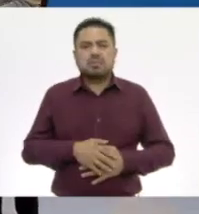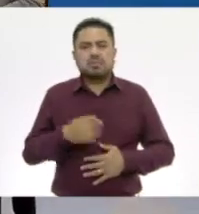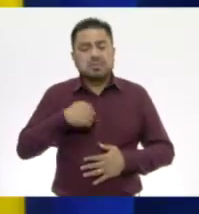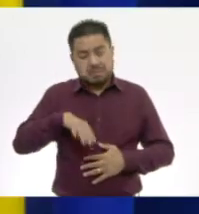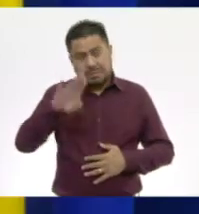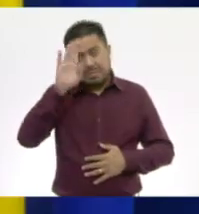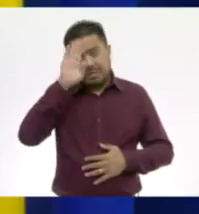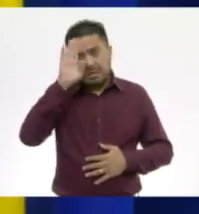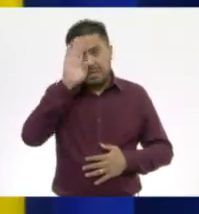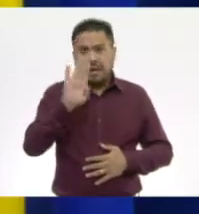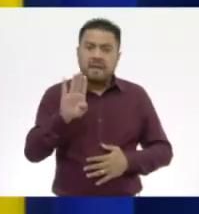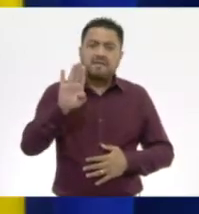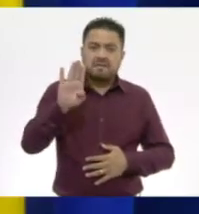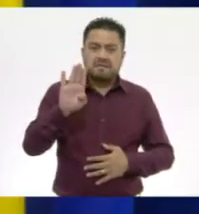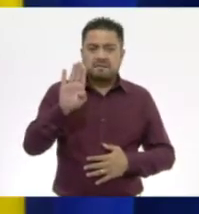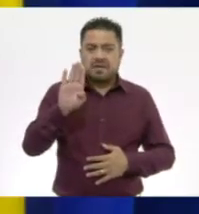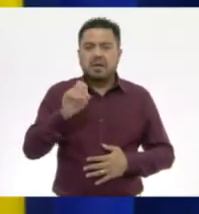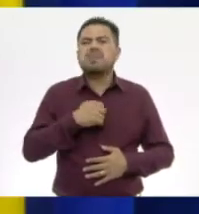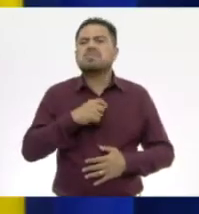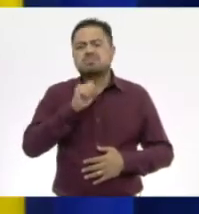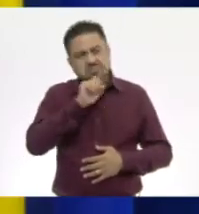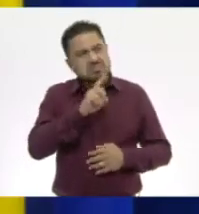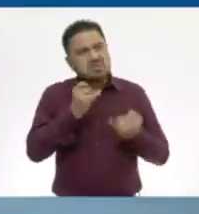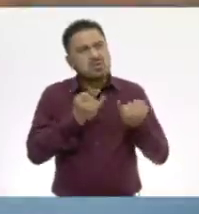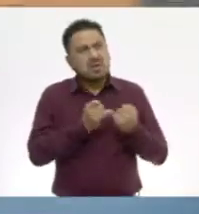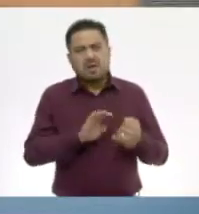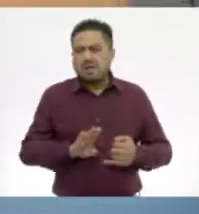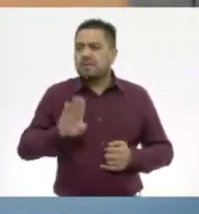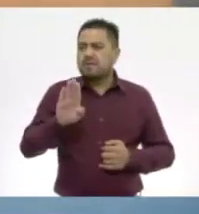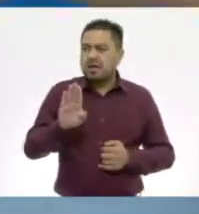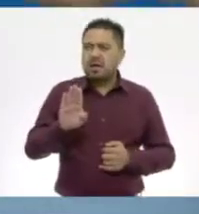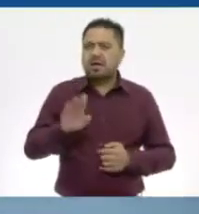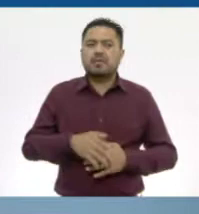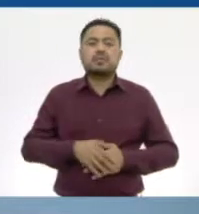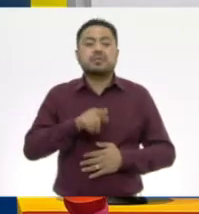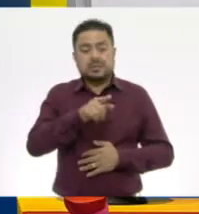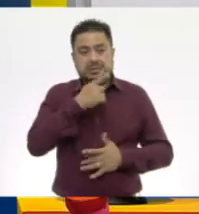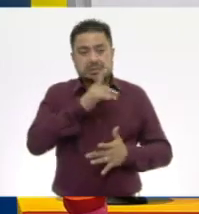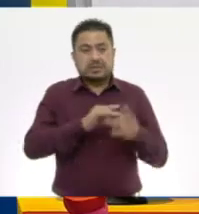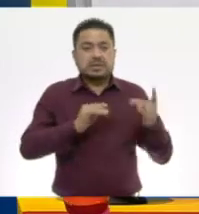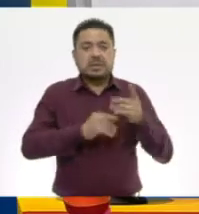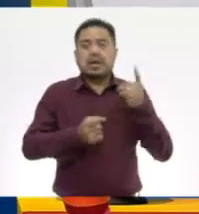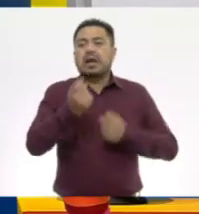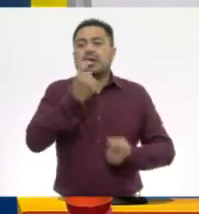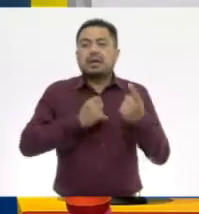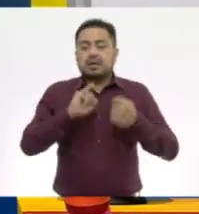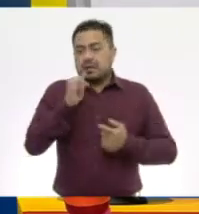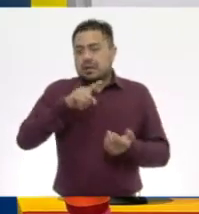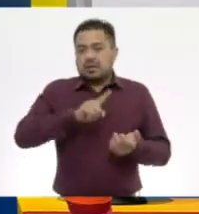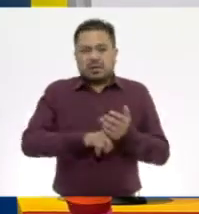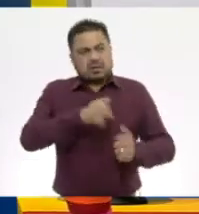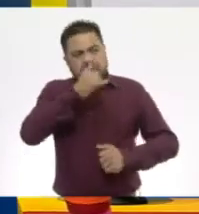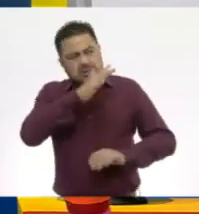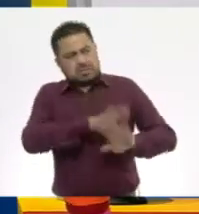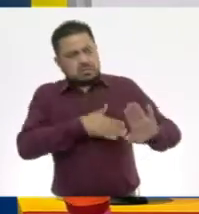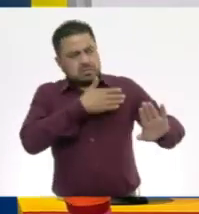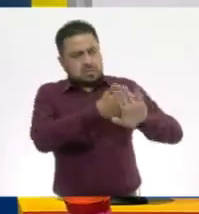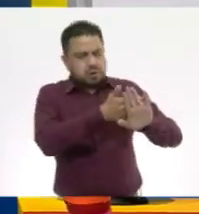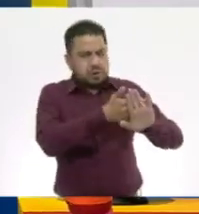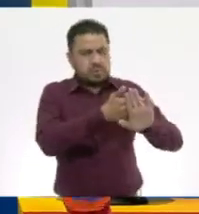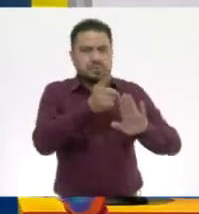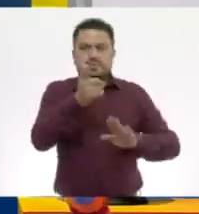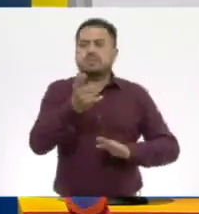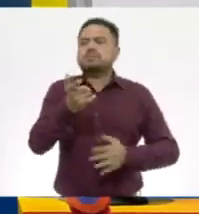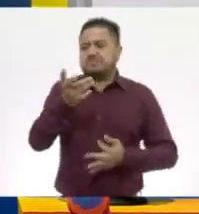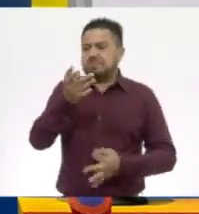B, yo creo que es el inciso B. Yo también. Pues bien, si dijiste que algunos insurgentes se rebelaron en su contra, estás